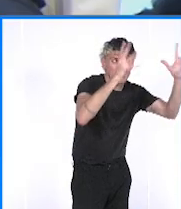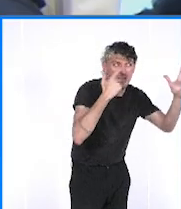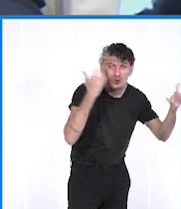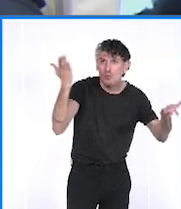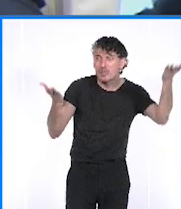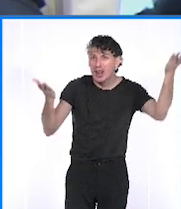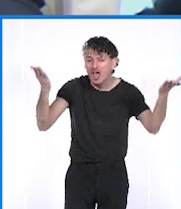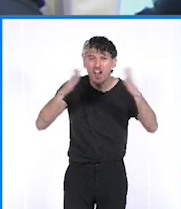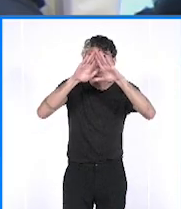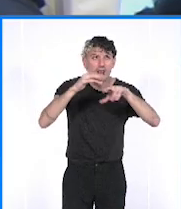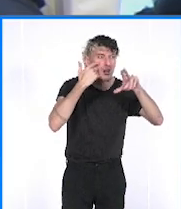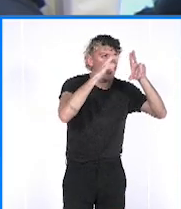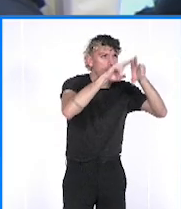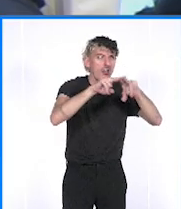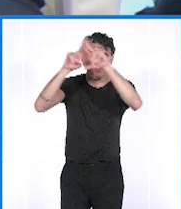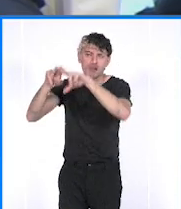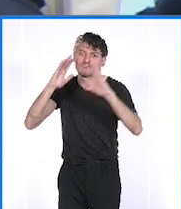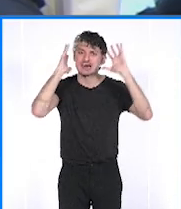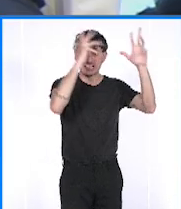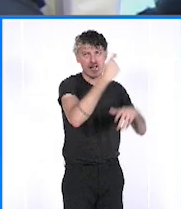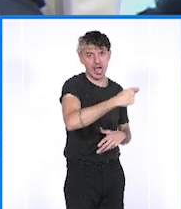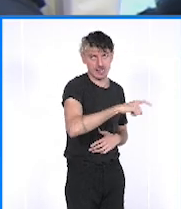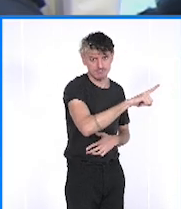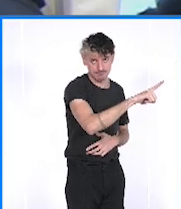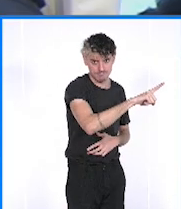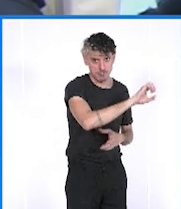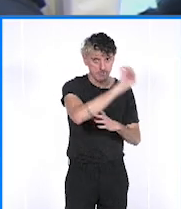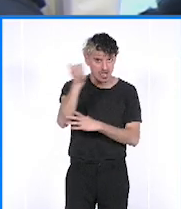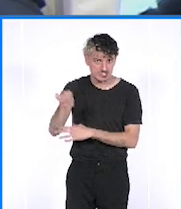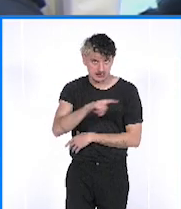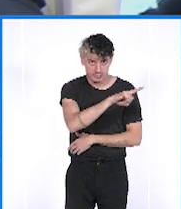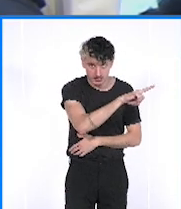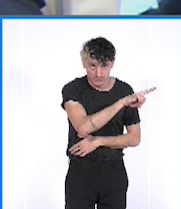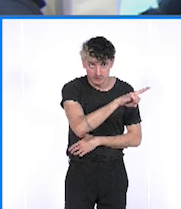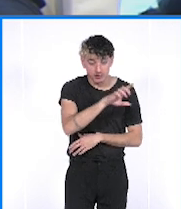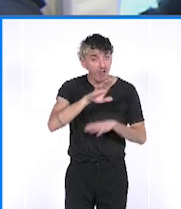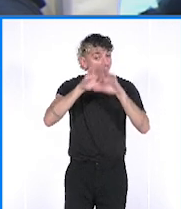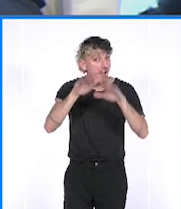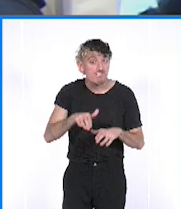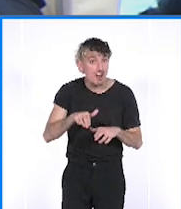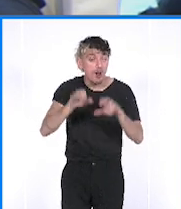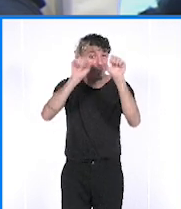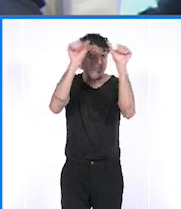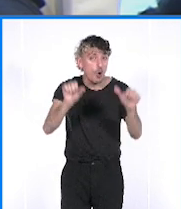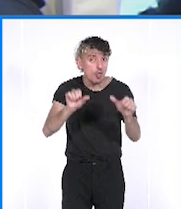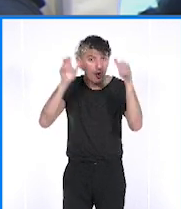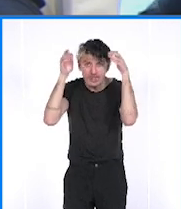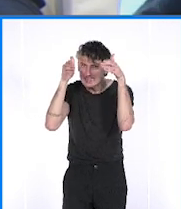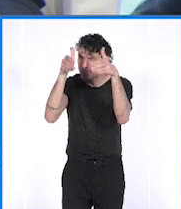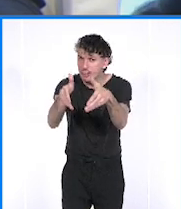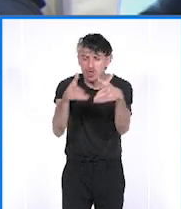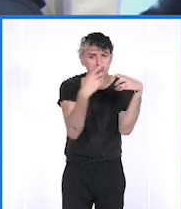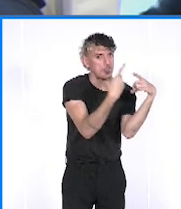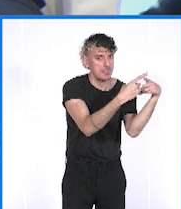residencias aquí la diferencia del del coste real eh fundamentalmente es el modo de intervención que es otro modo de intervención